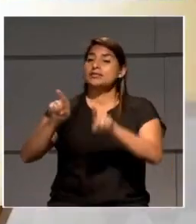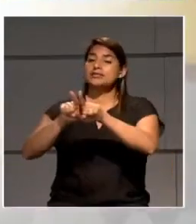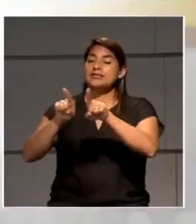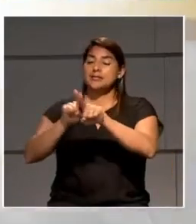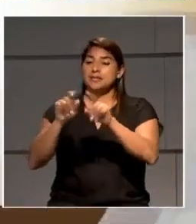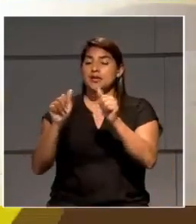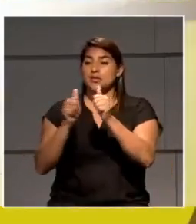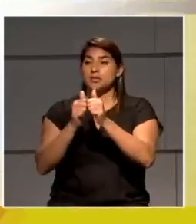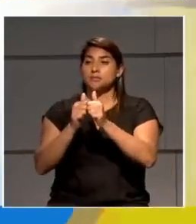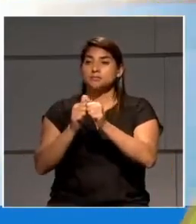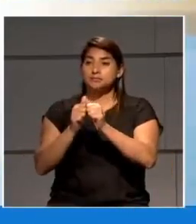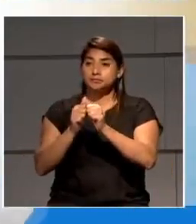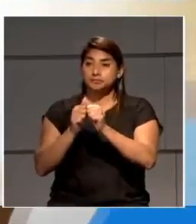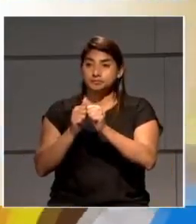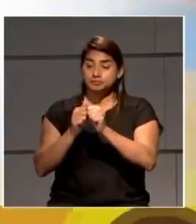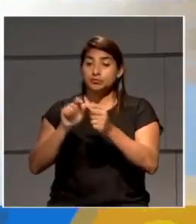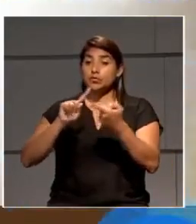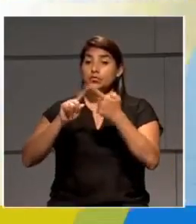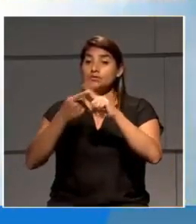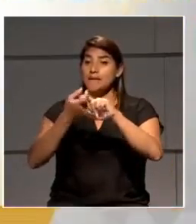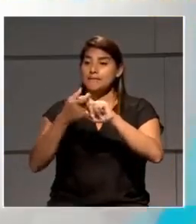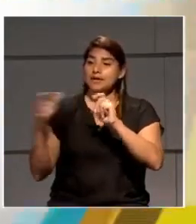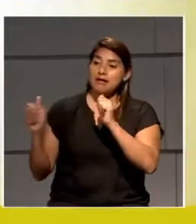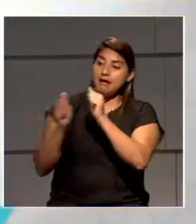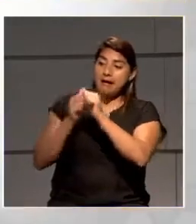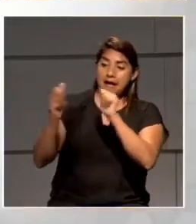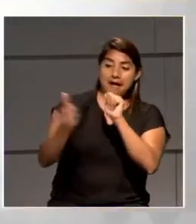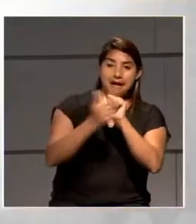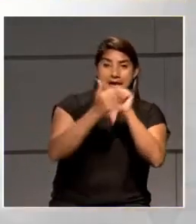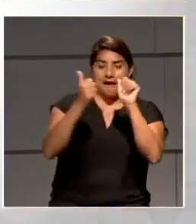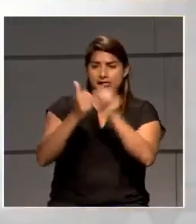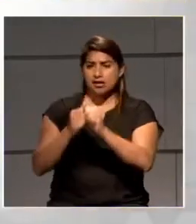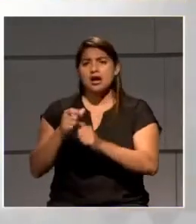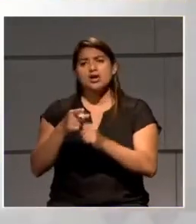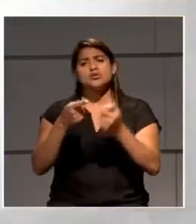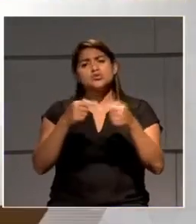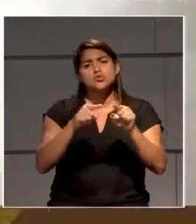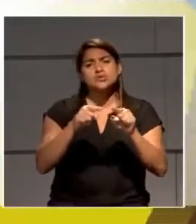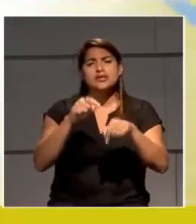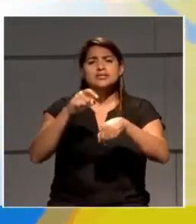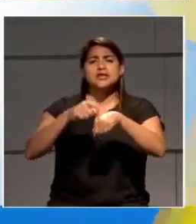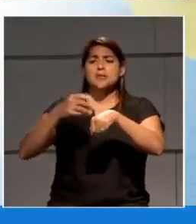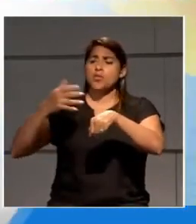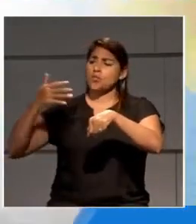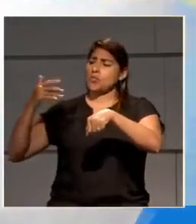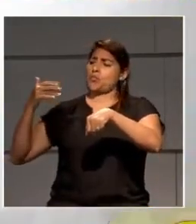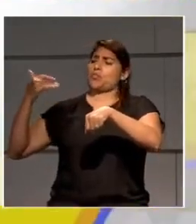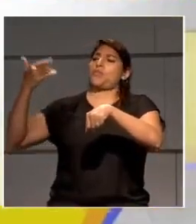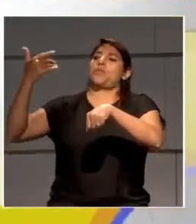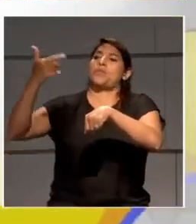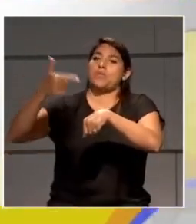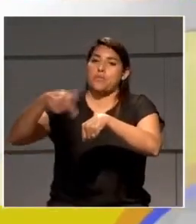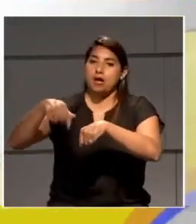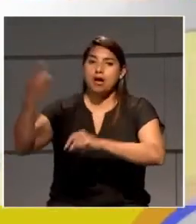también tus amigas te acompañaron. ¿Qué ha pasado de aquellos días hasta